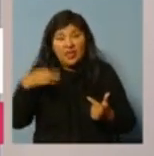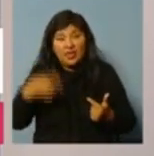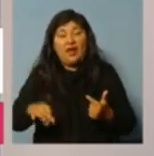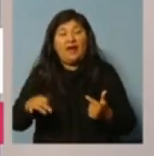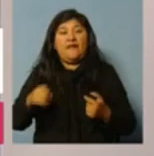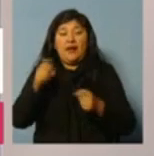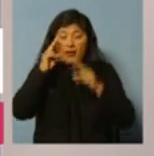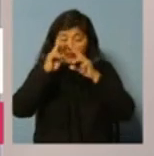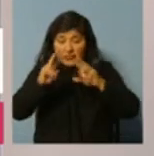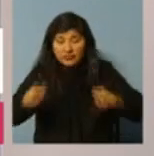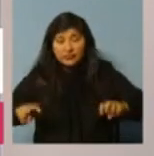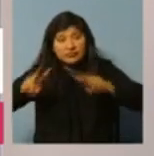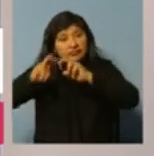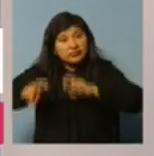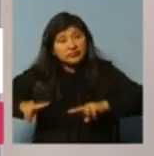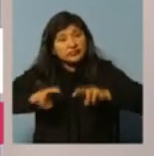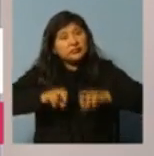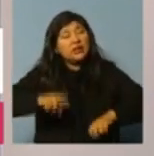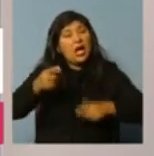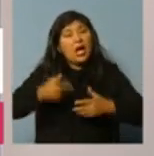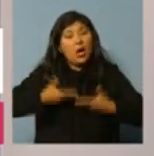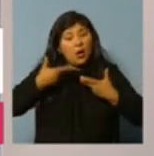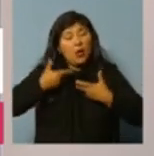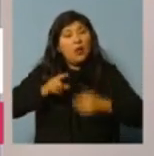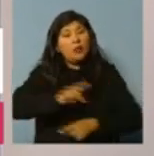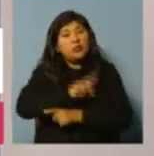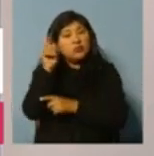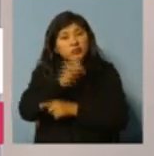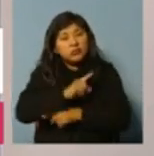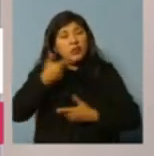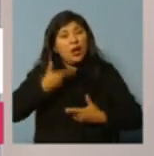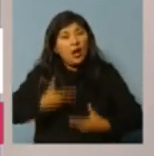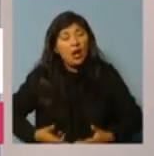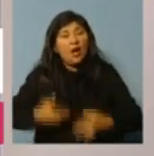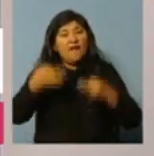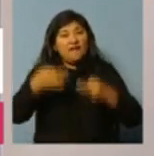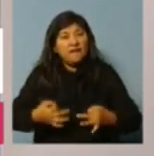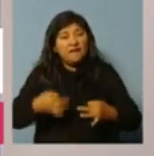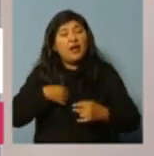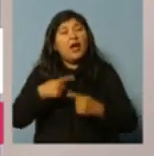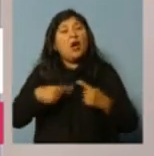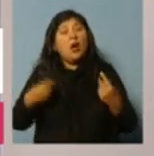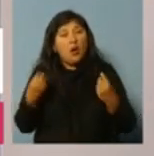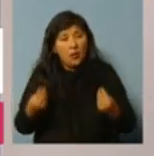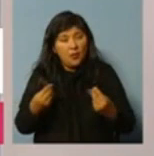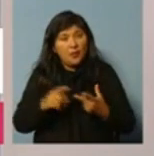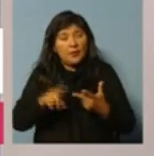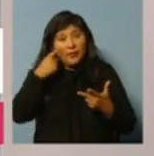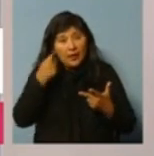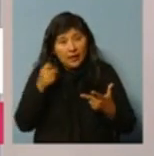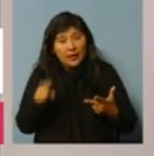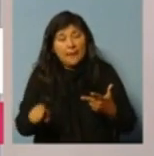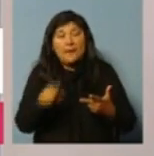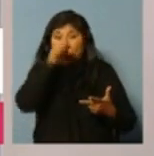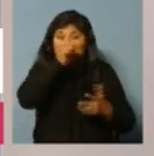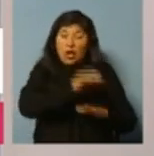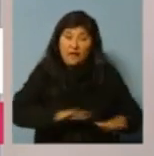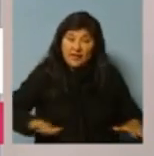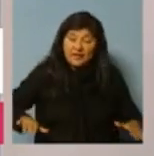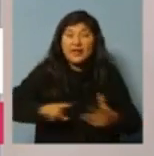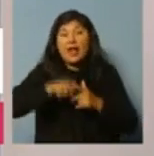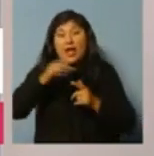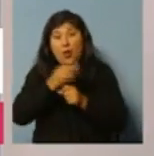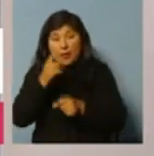evaluando permanentemente los valores nutricionales y eso es a través del nivel inicial la escolaridad primaria